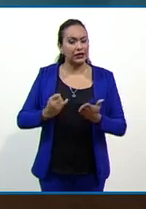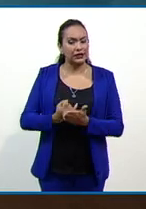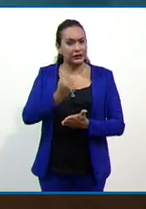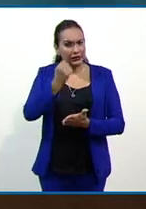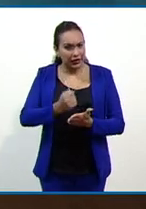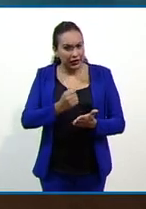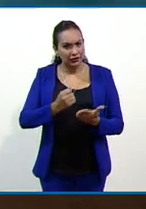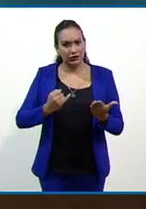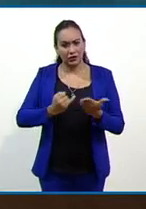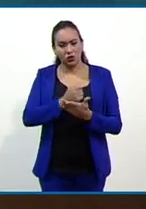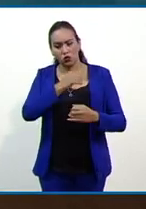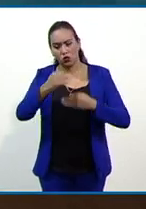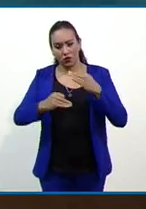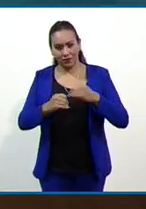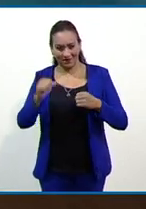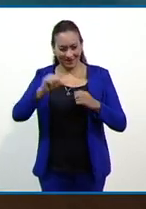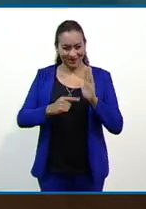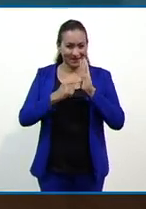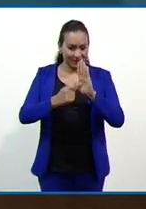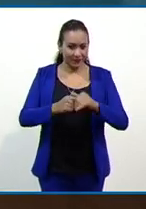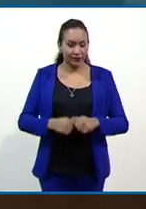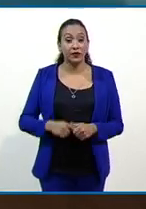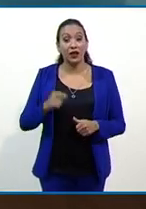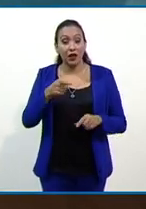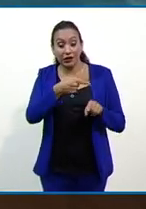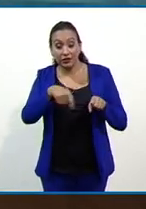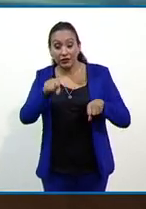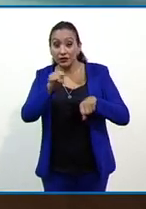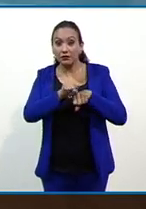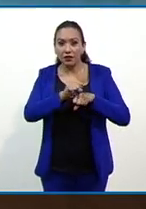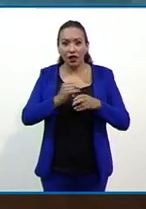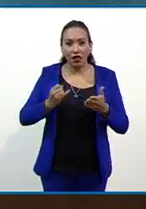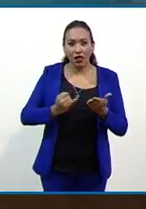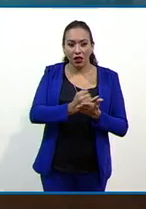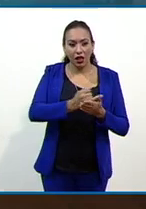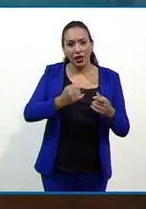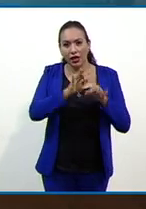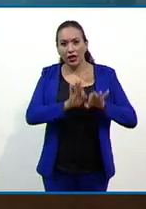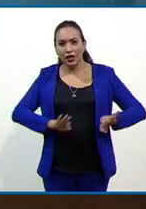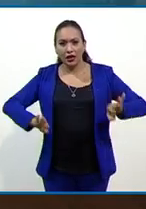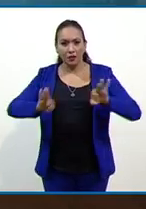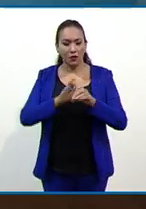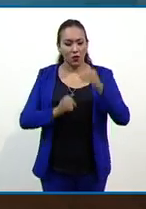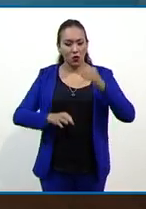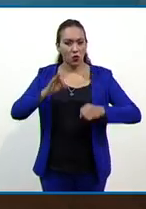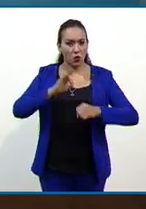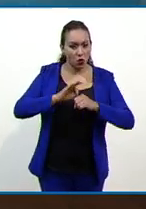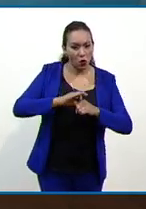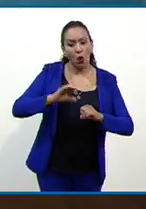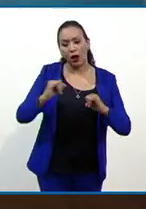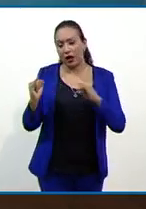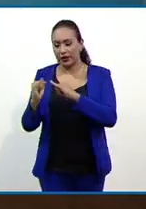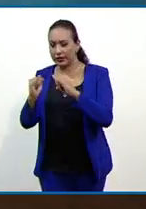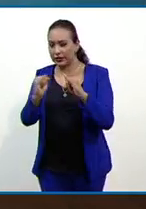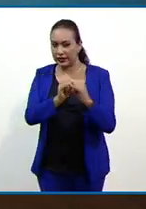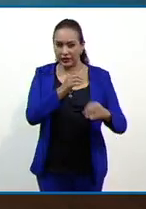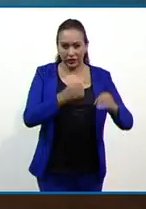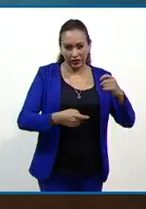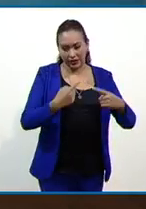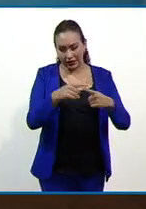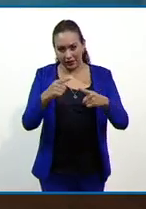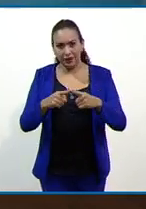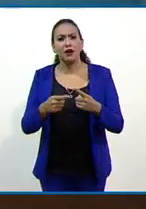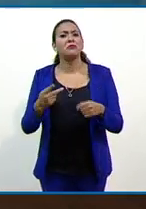en Pleno y Salas, así como de las decisiones más importantes del Tribunal Electoral y órganos jurisdiccionales